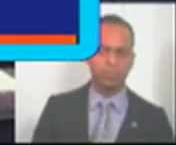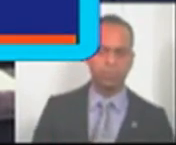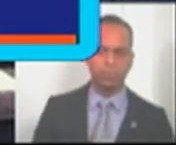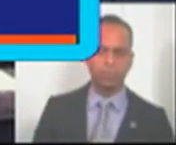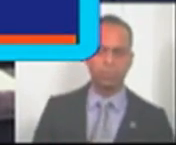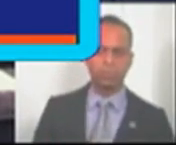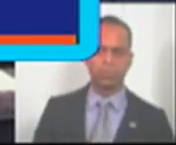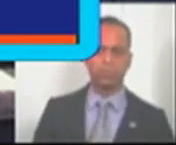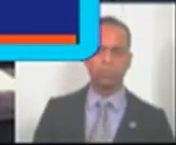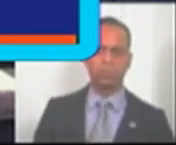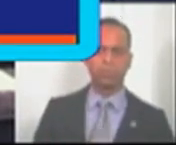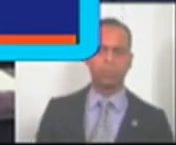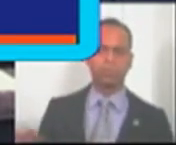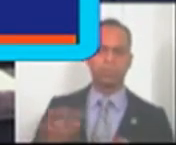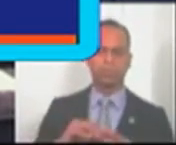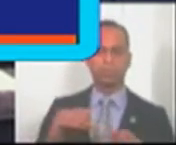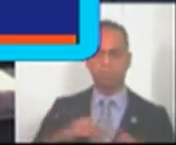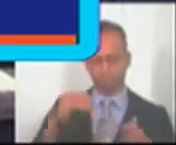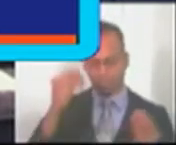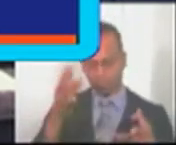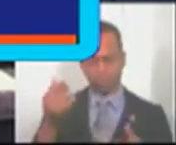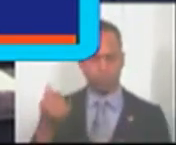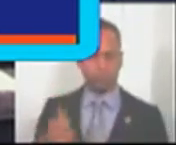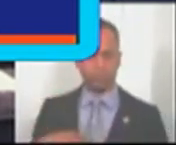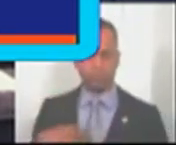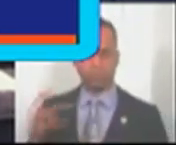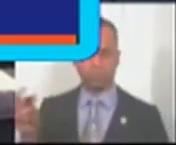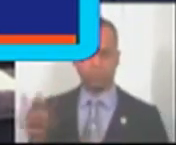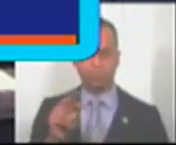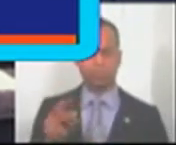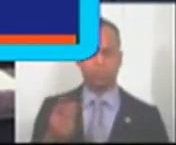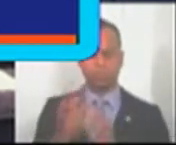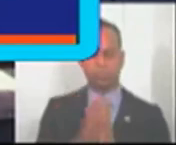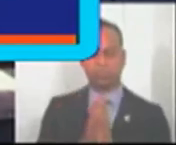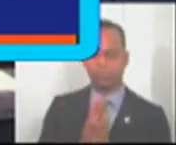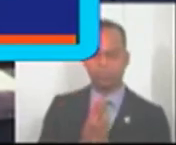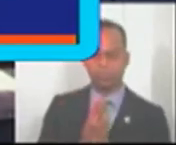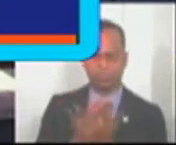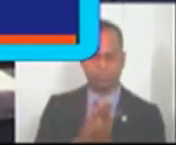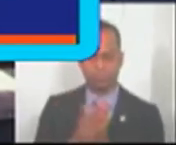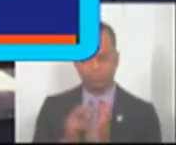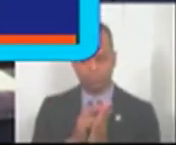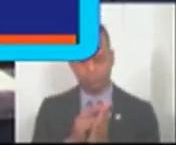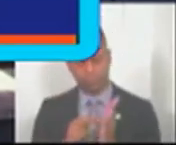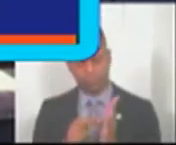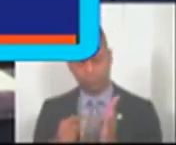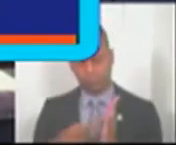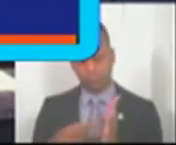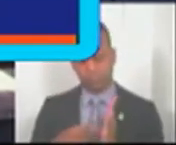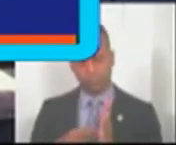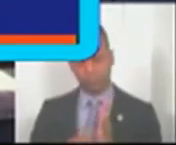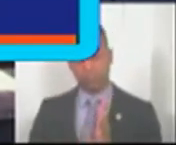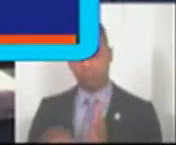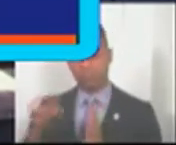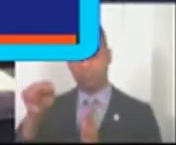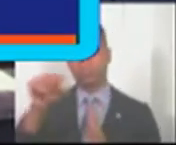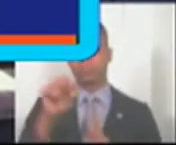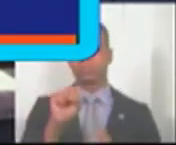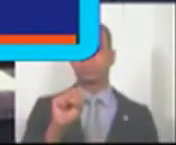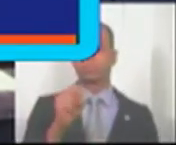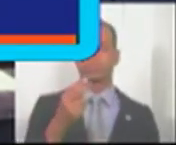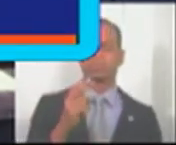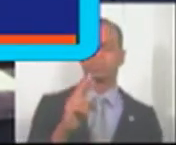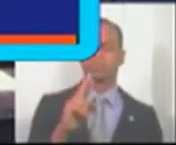Una impresión rara, ¿no? Pero yo me acordé de un libro que había leído del Nepal, donde los sherpas